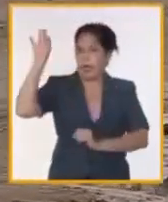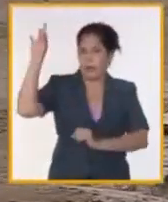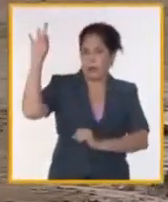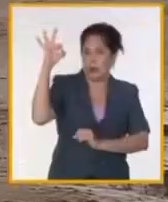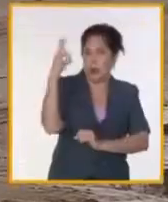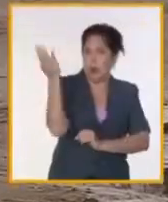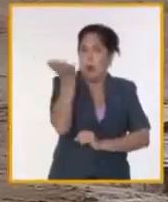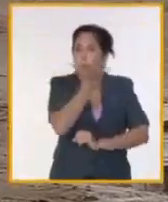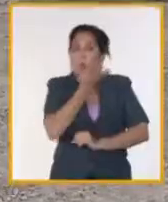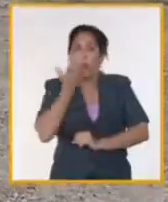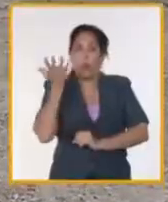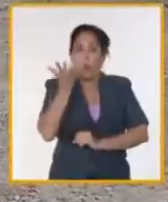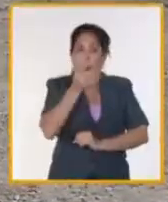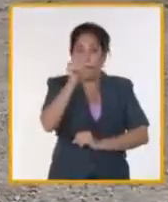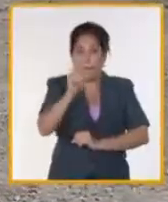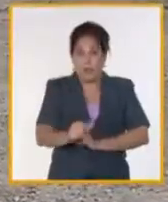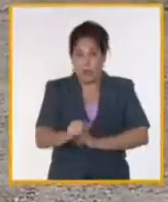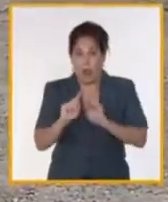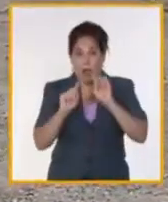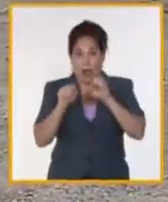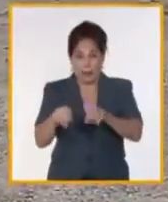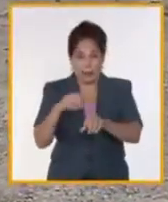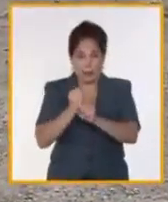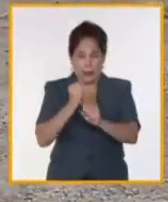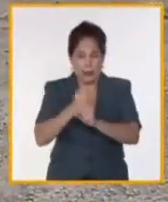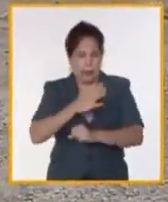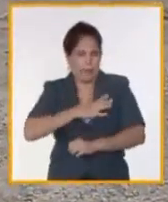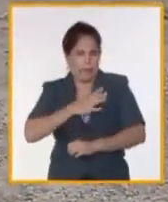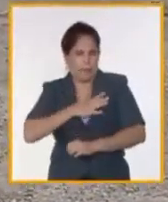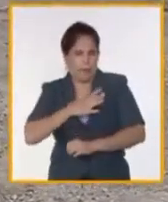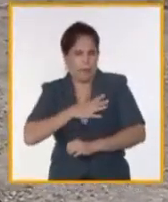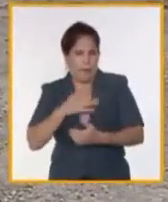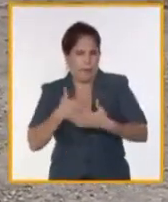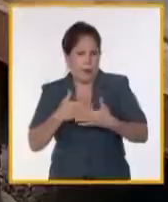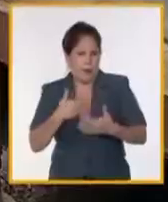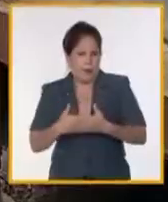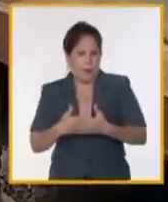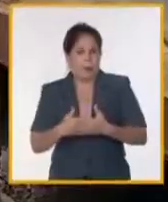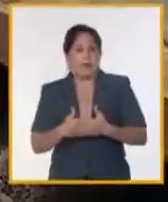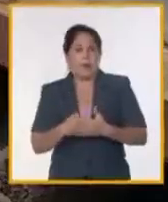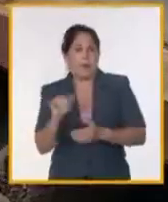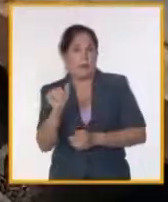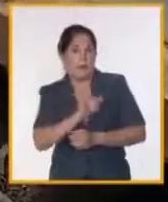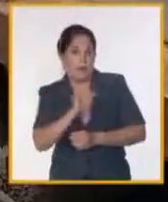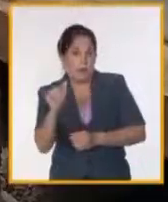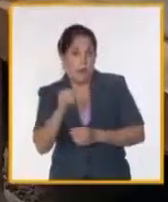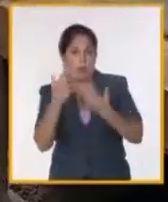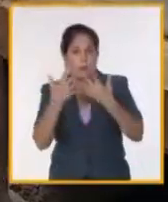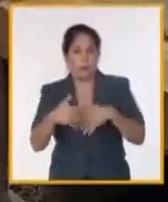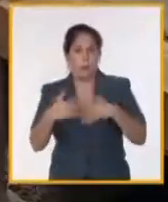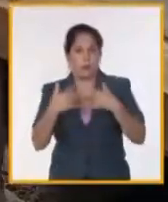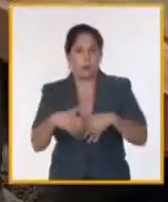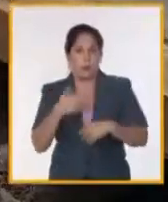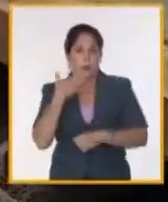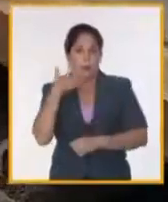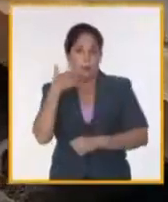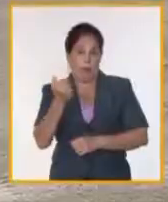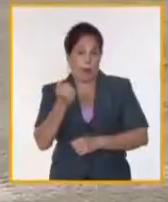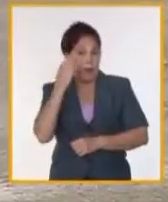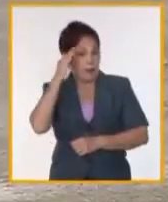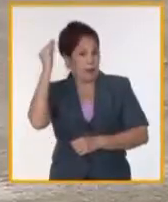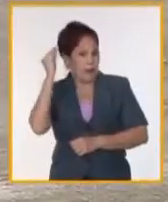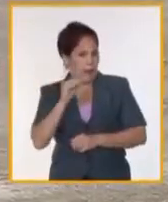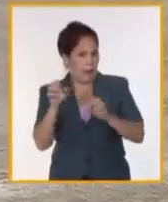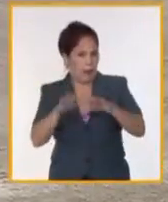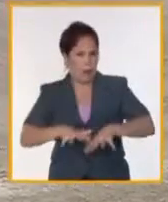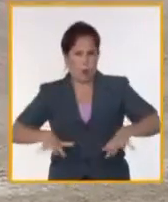viento, los hombres y las mujeres, con su sentido de pertenencia, siempre tienen la meta de producir más y más. A pesar de las malas